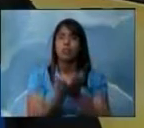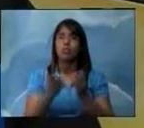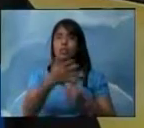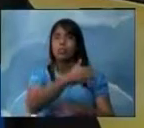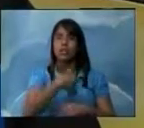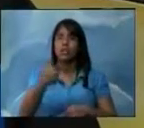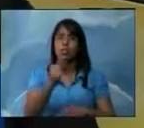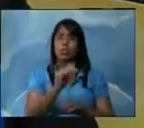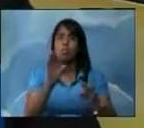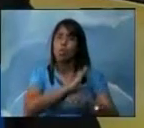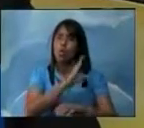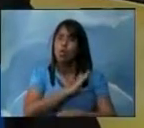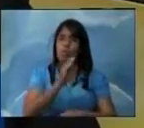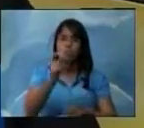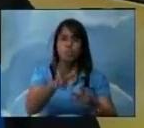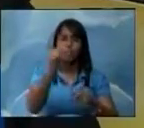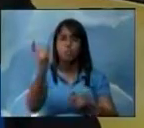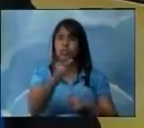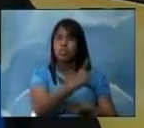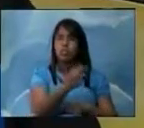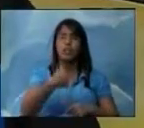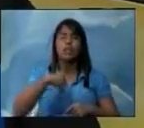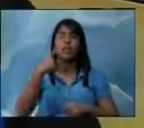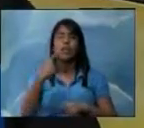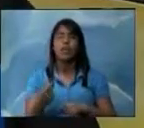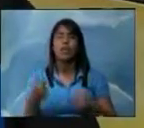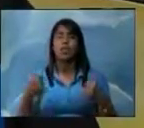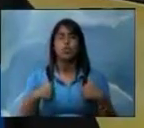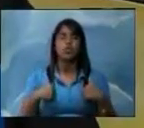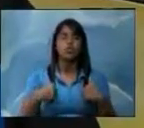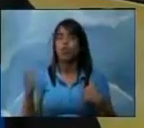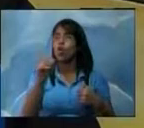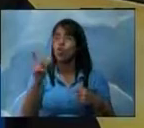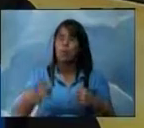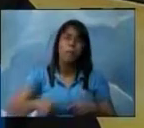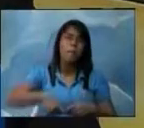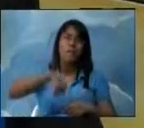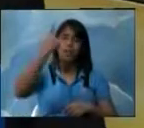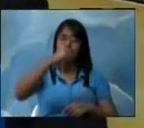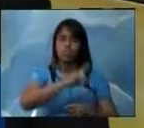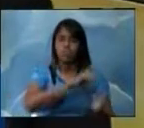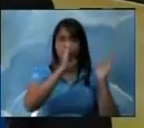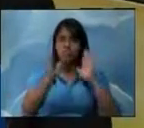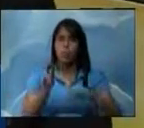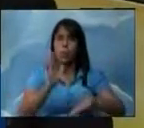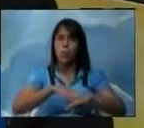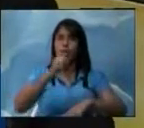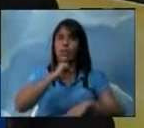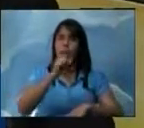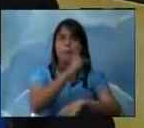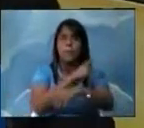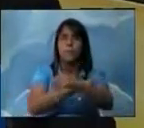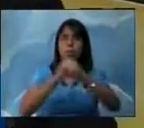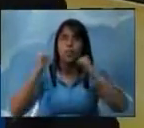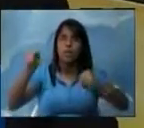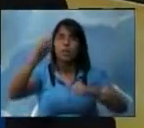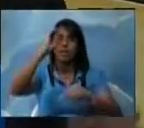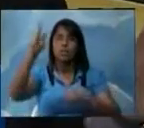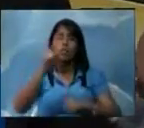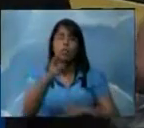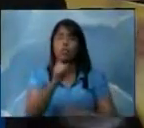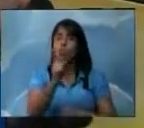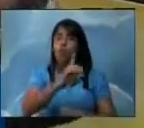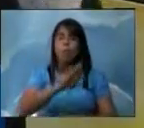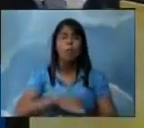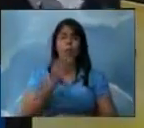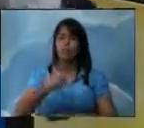su personalidad. Pablo lo dijo, yo no me avergüenzo del evangelio porque el evangelio es poder de Dios. Usted no